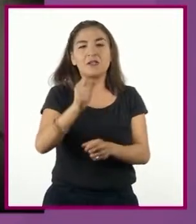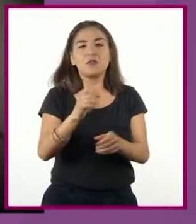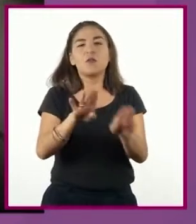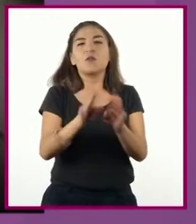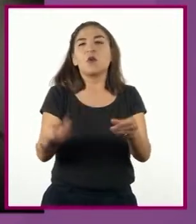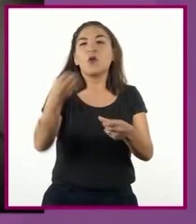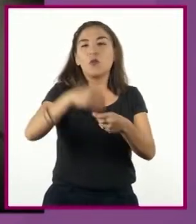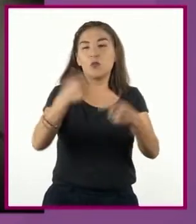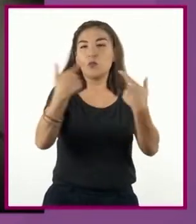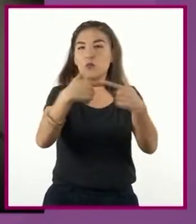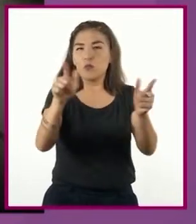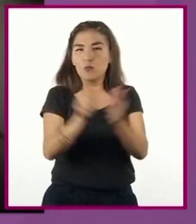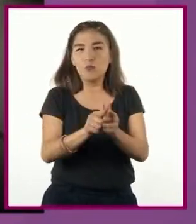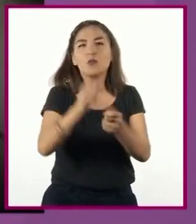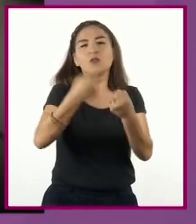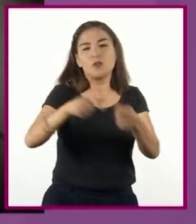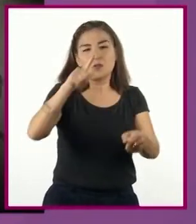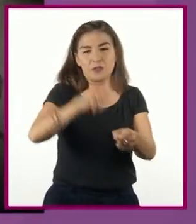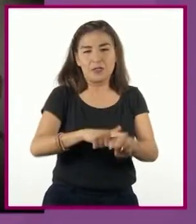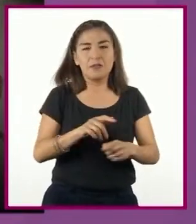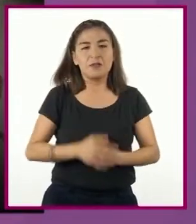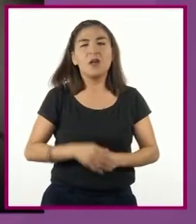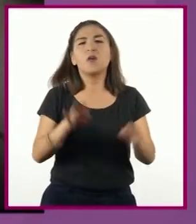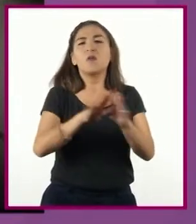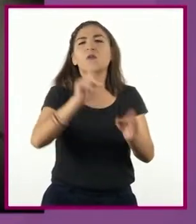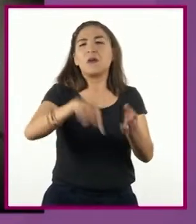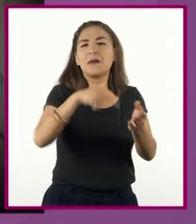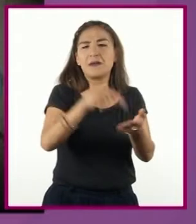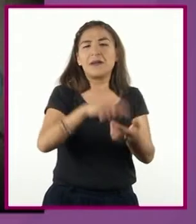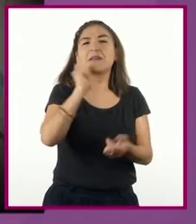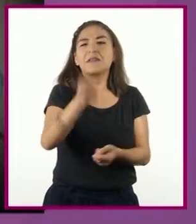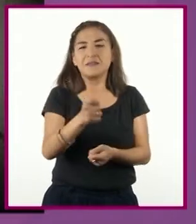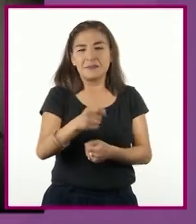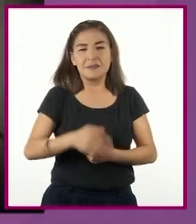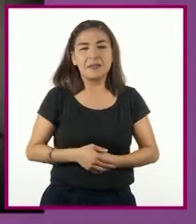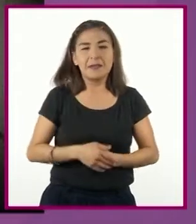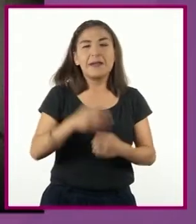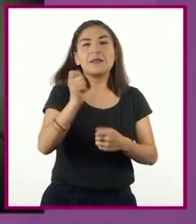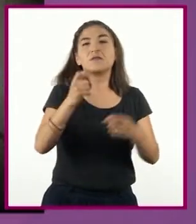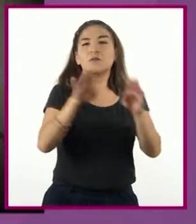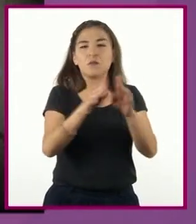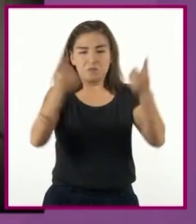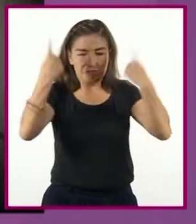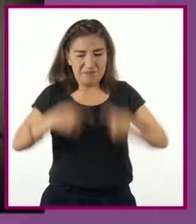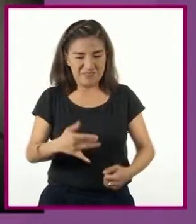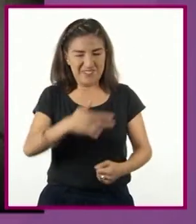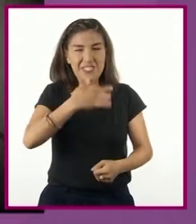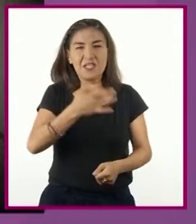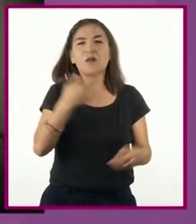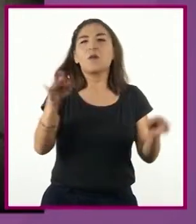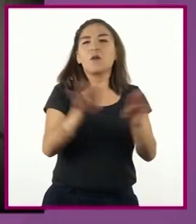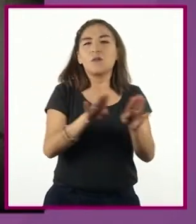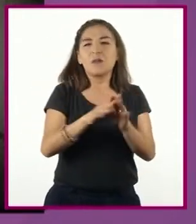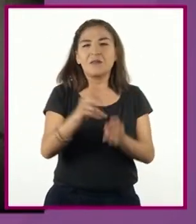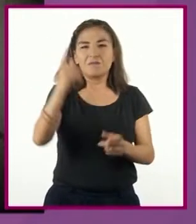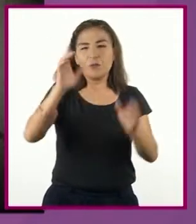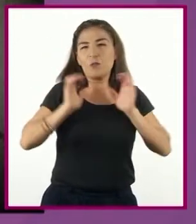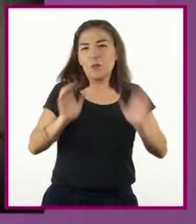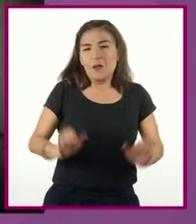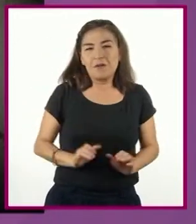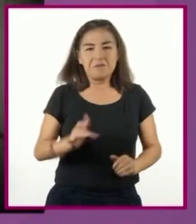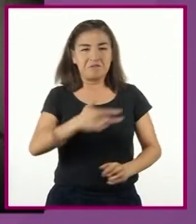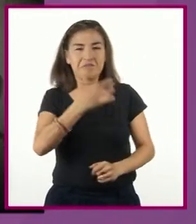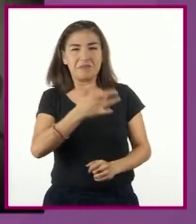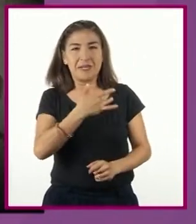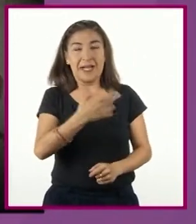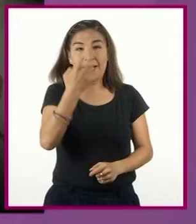integración grupal o social. El vínculo de integración espacial se refiere a la manera en que un individuo se percibe a sí mismo por su apariencia física. A partir